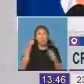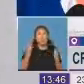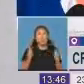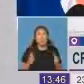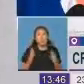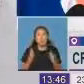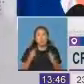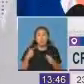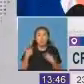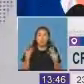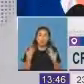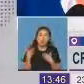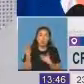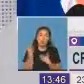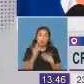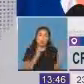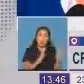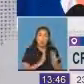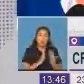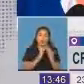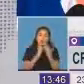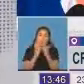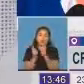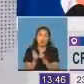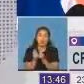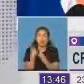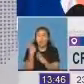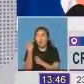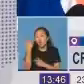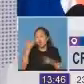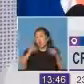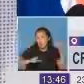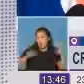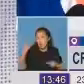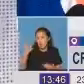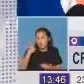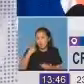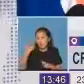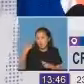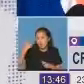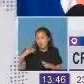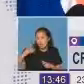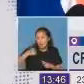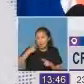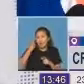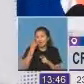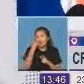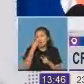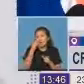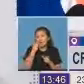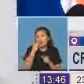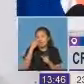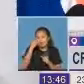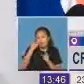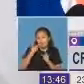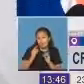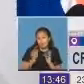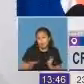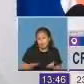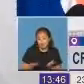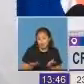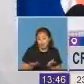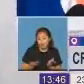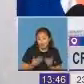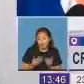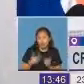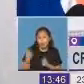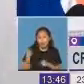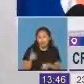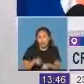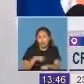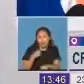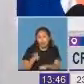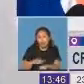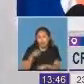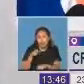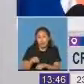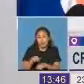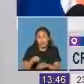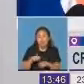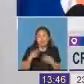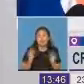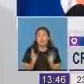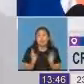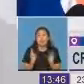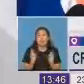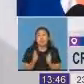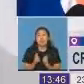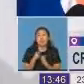hacer nosotros para colaborar con los argentinos? Es consumir menos energía. Es decir, nos tenemos que acostumbrar. Se está cumpliendo con